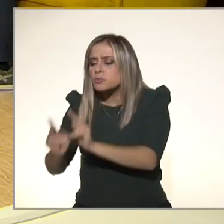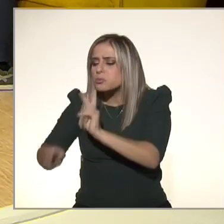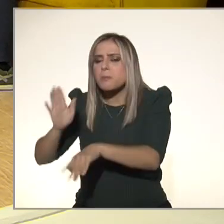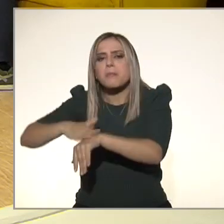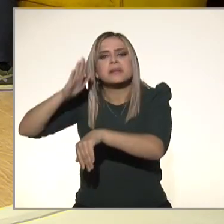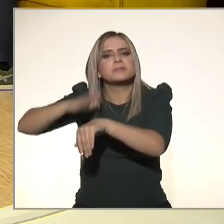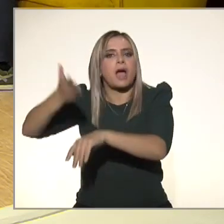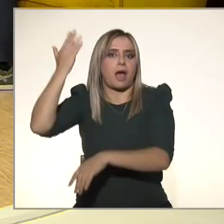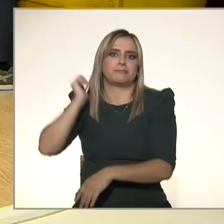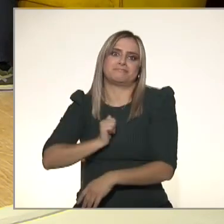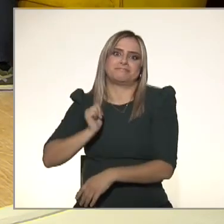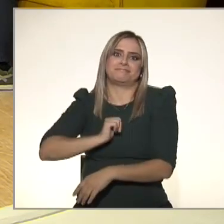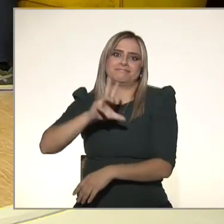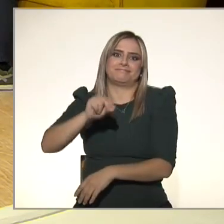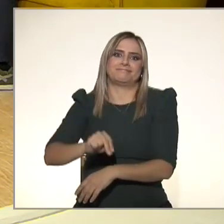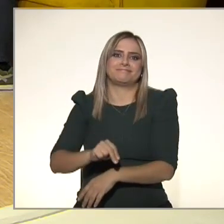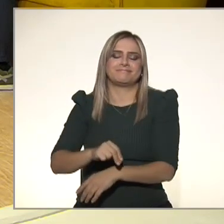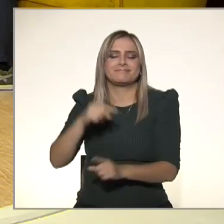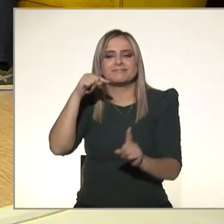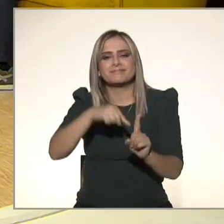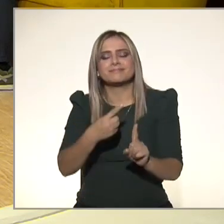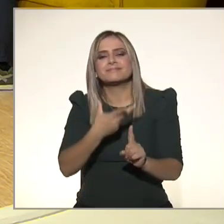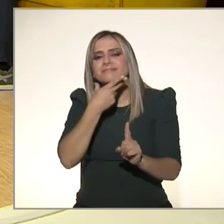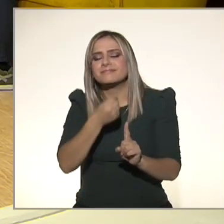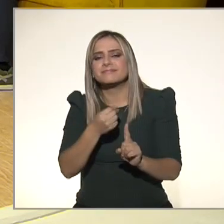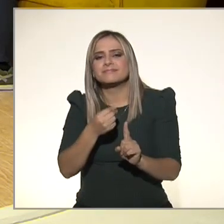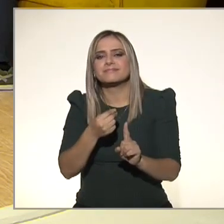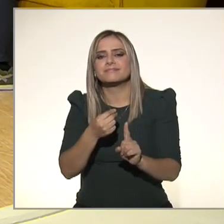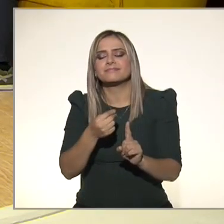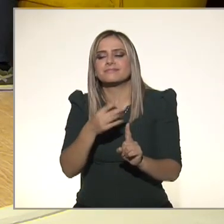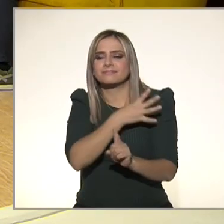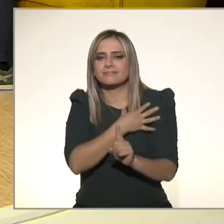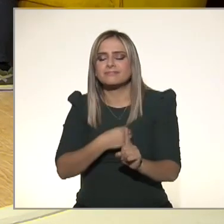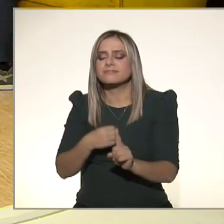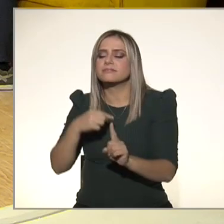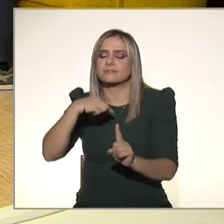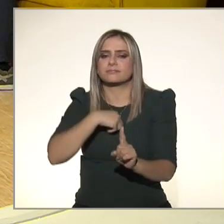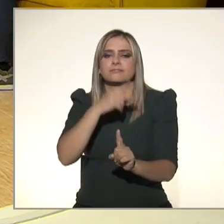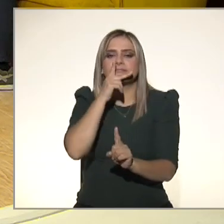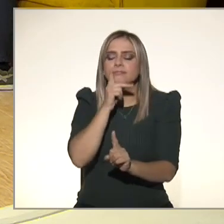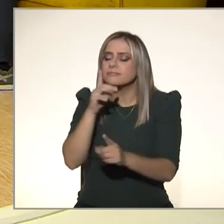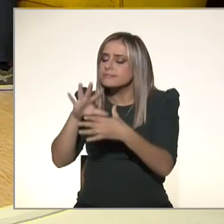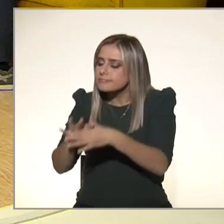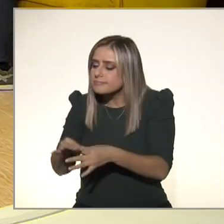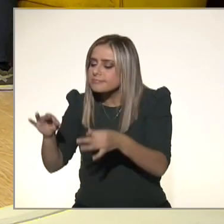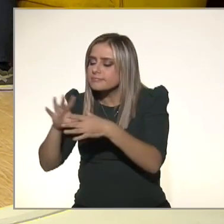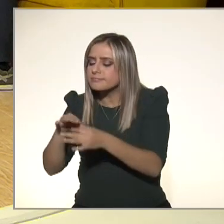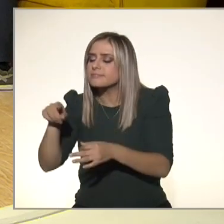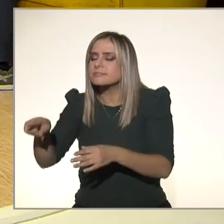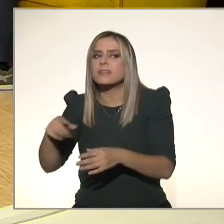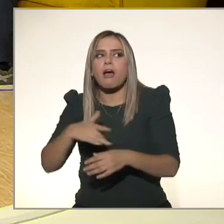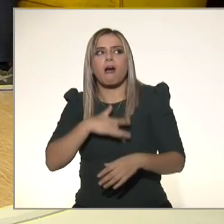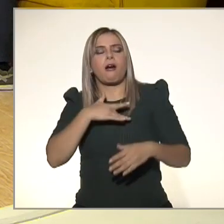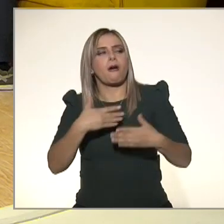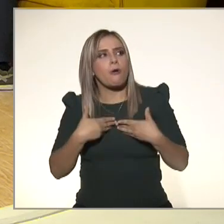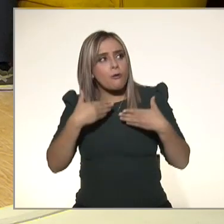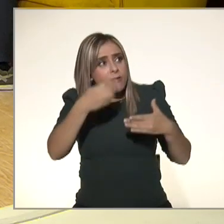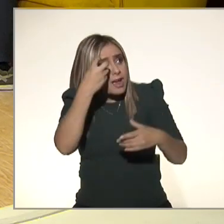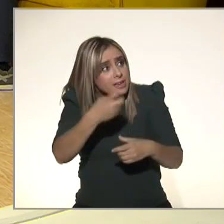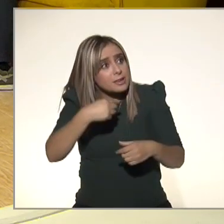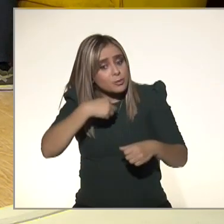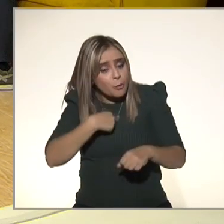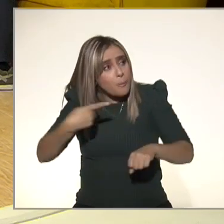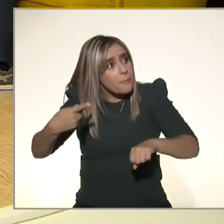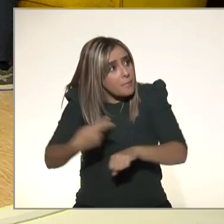los papás o la figura paterna para que ese niño se sienta en confianza y sepa que lo que va a suceder es normal. Como